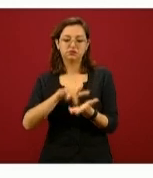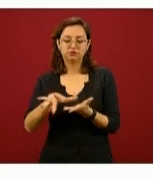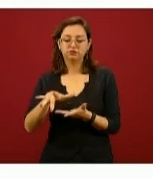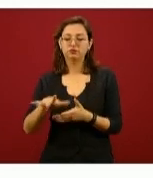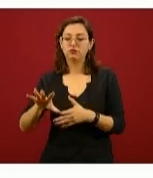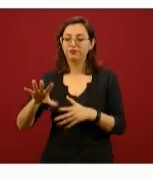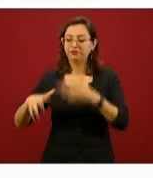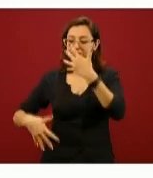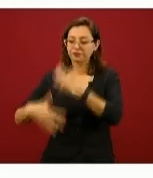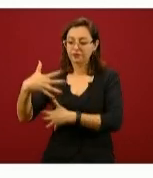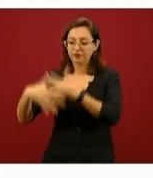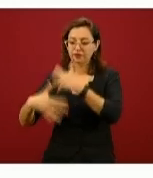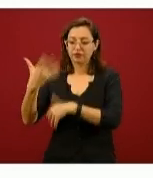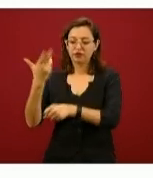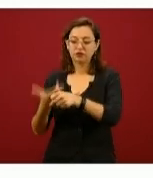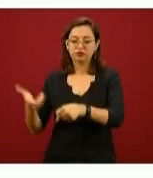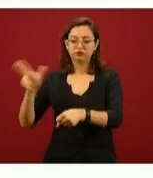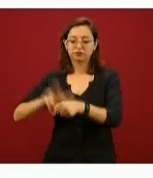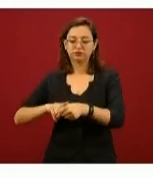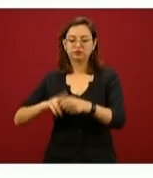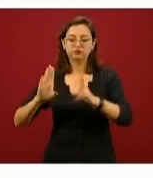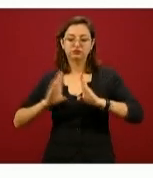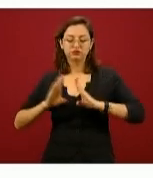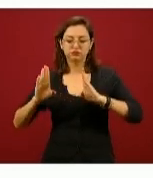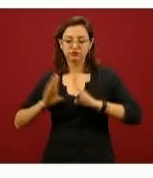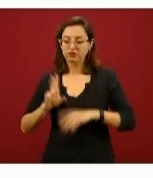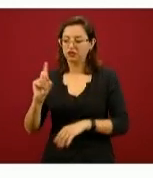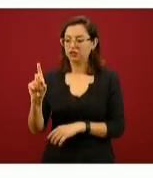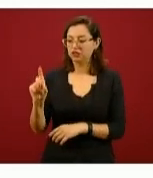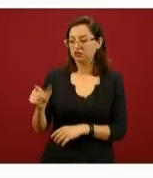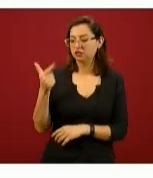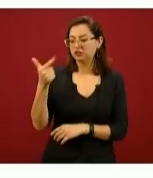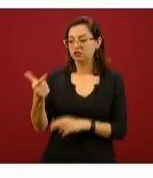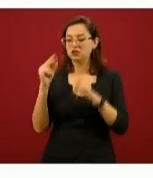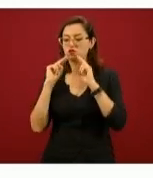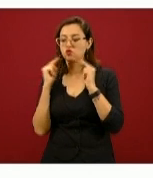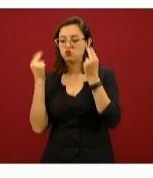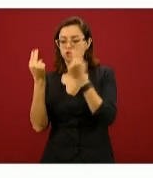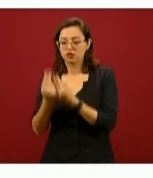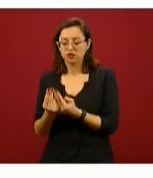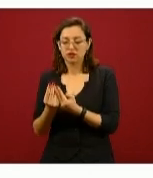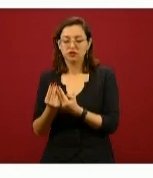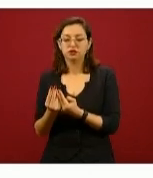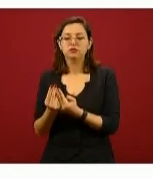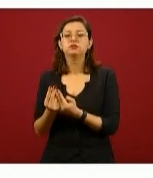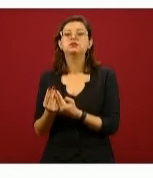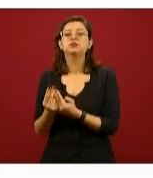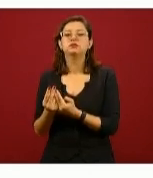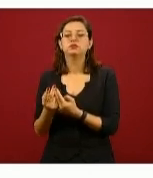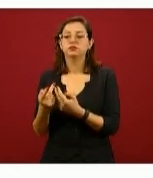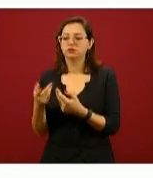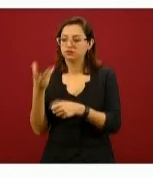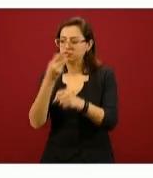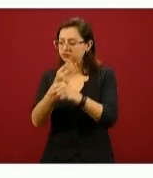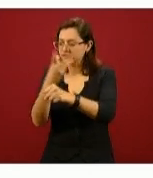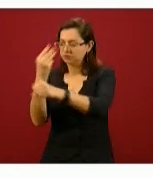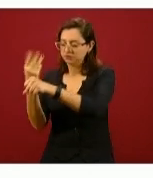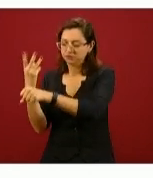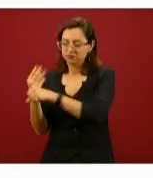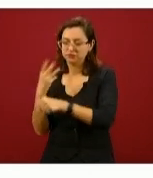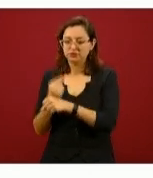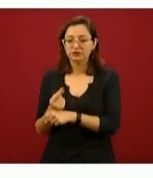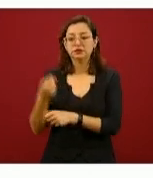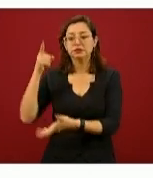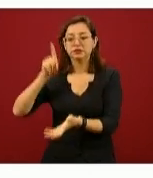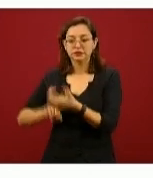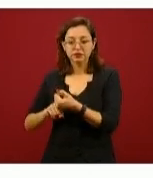Nuestros 15 hospitales de militares de zona y 37 unidades operativas que vamos a condicionar para que